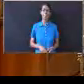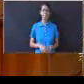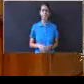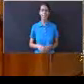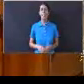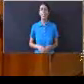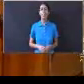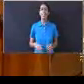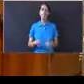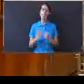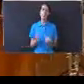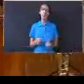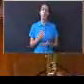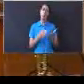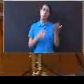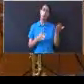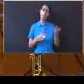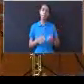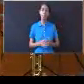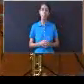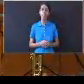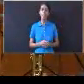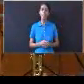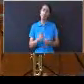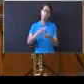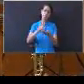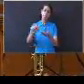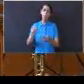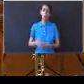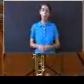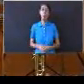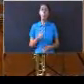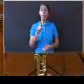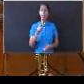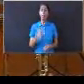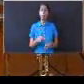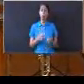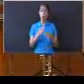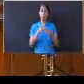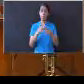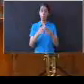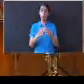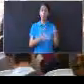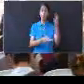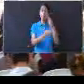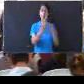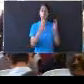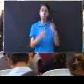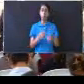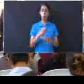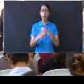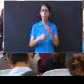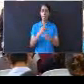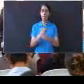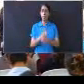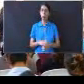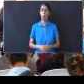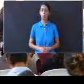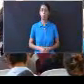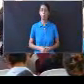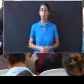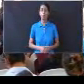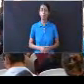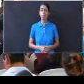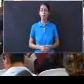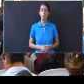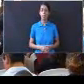Entonces, fue y se fue. Eso se llama restitución de años. Eso se llama restitución de años. Eso no, mi restitución de